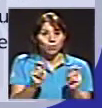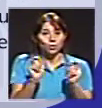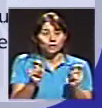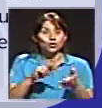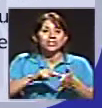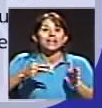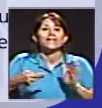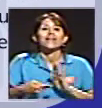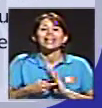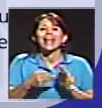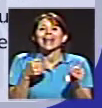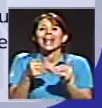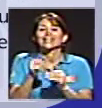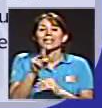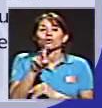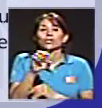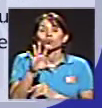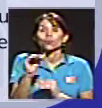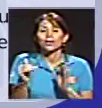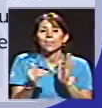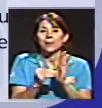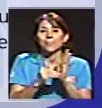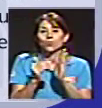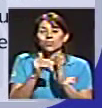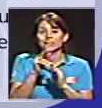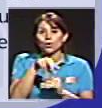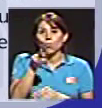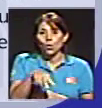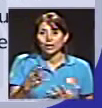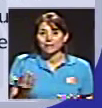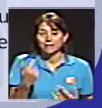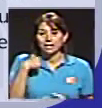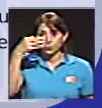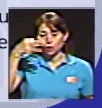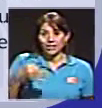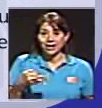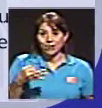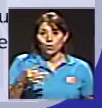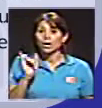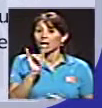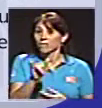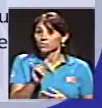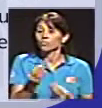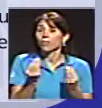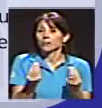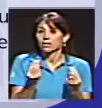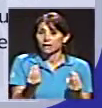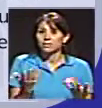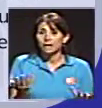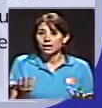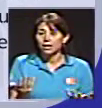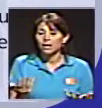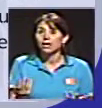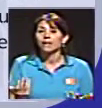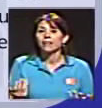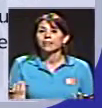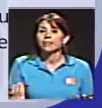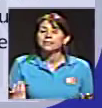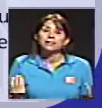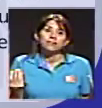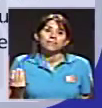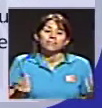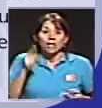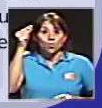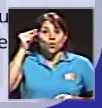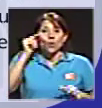casi 250 mil millones de colones. Yo creo que esto es bastante. Y en un